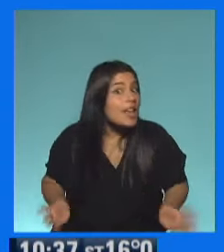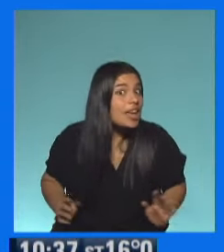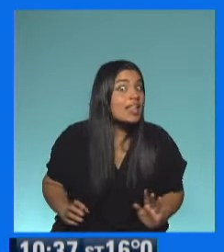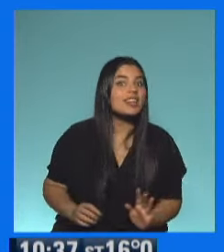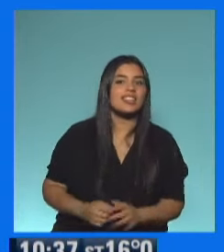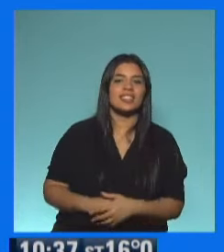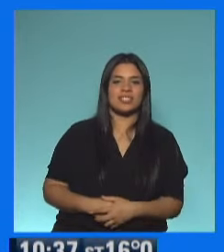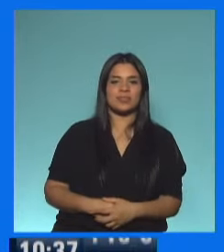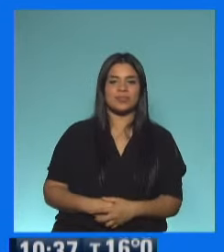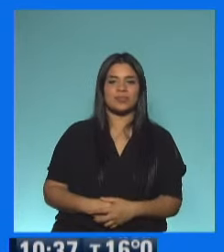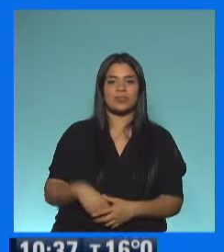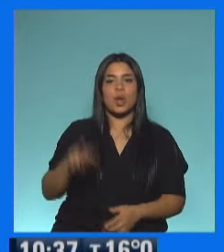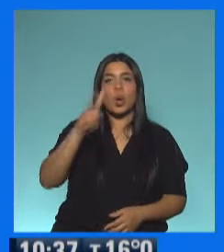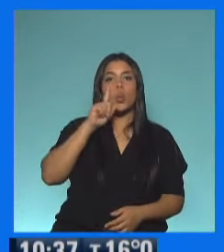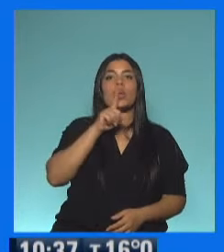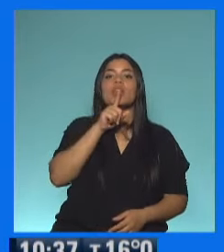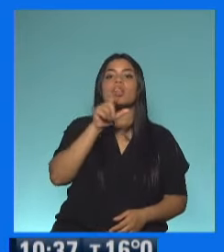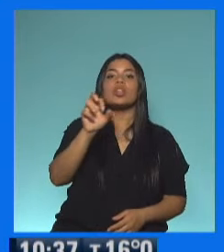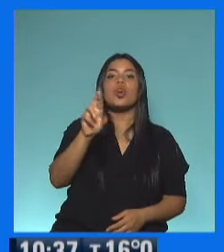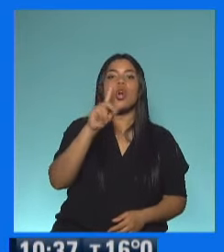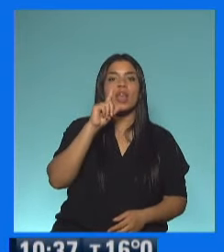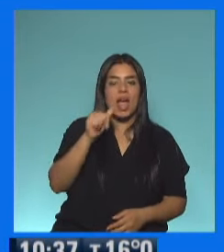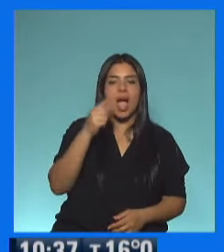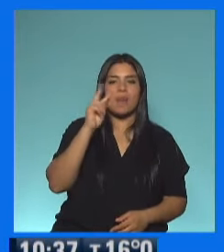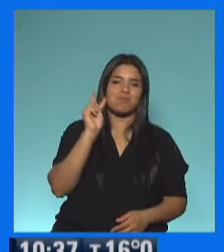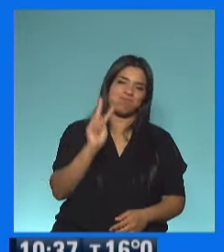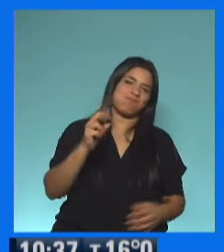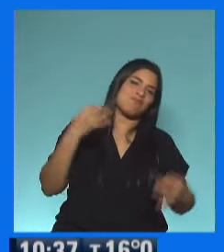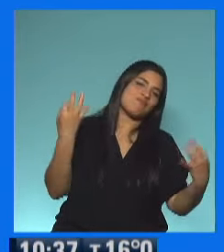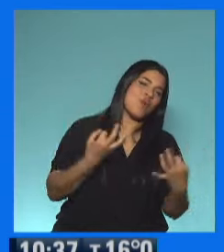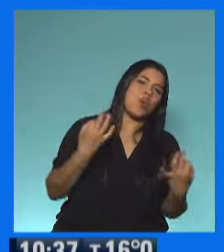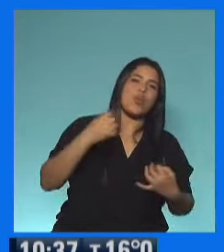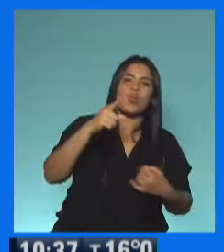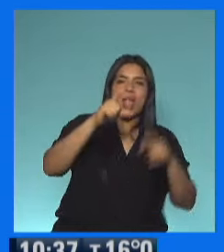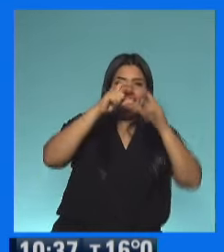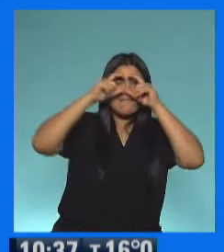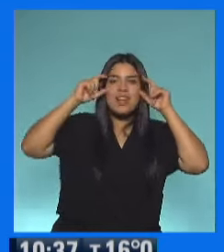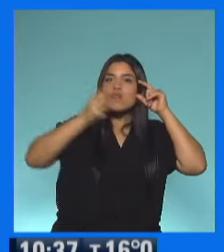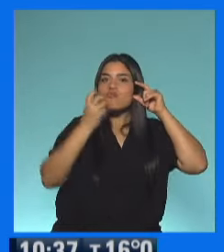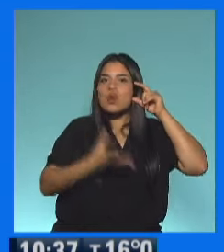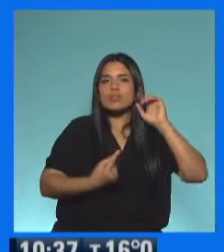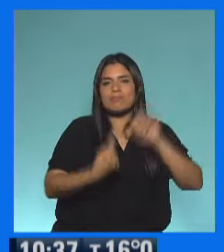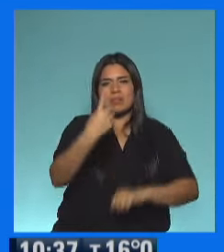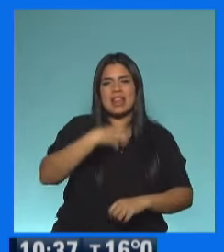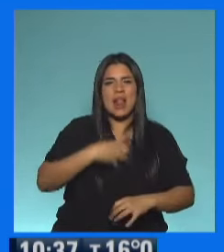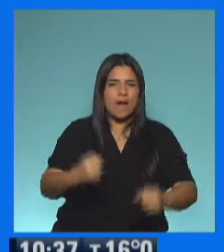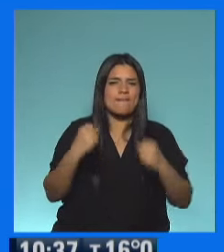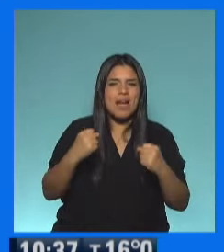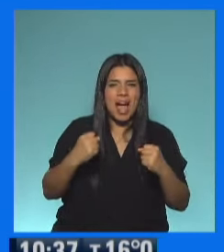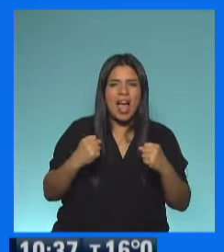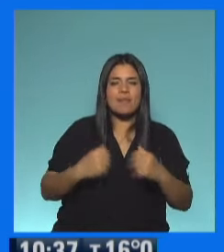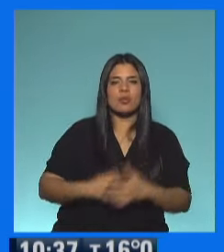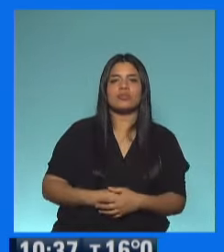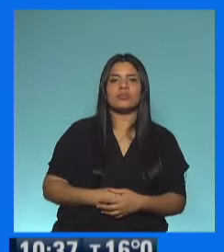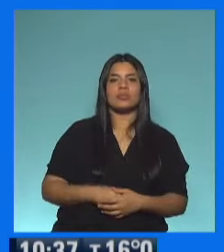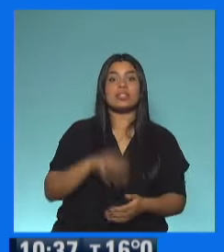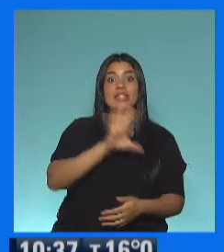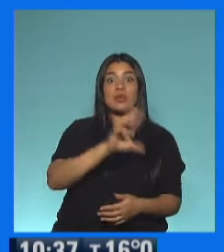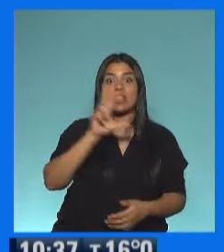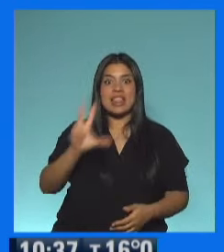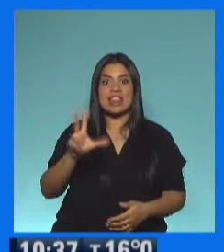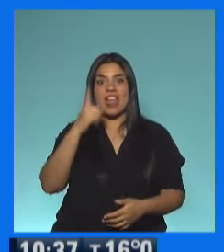verlas. ¡Victoria! Ya la reconocí de lejos, mira. ¡Ay, qué hermoso antifaz, Vicky! ¡Aguante primer grado! ¡Feliz carnaval! 53 días